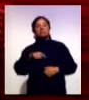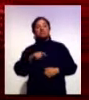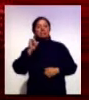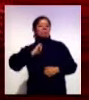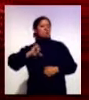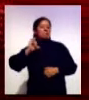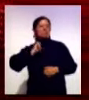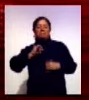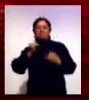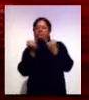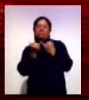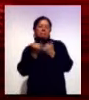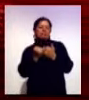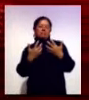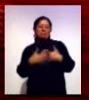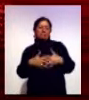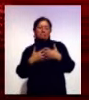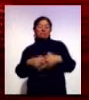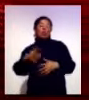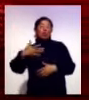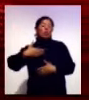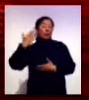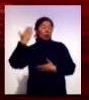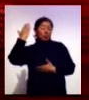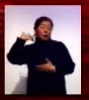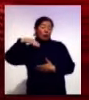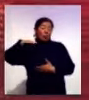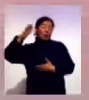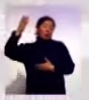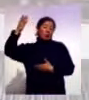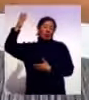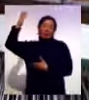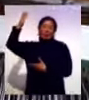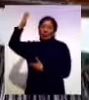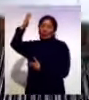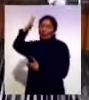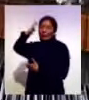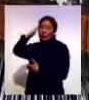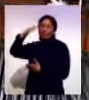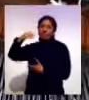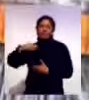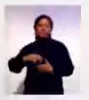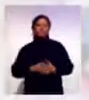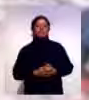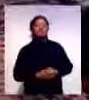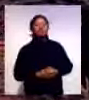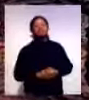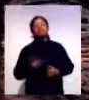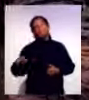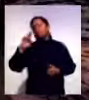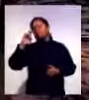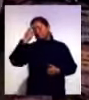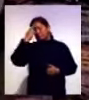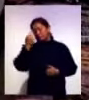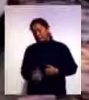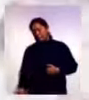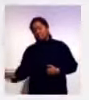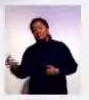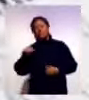de los primeros telares que llegaron aquí en la región, mecánicos. Recuerda que desde pequeño él y sus hermanos